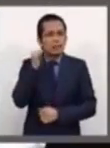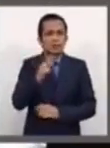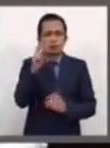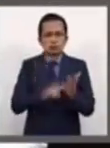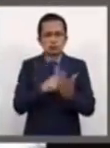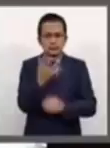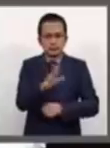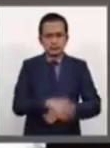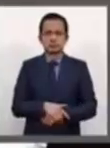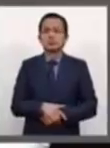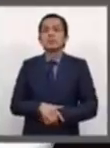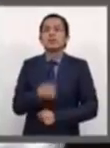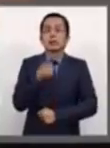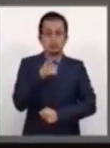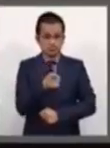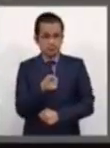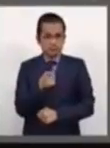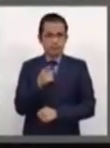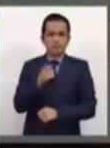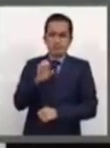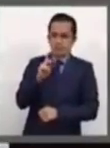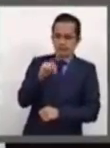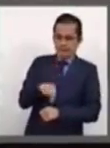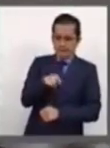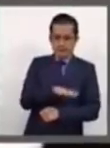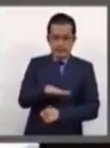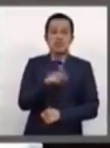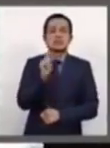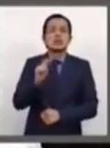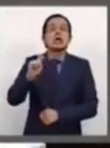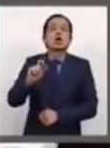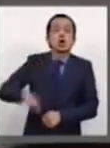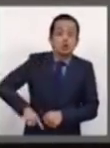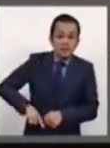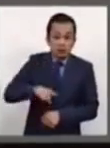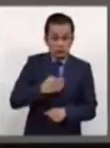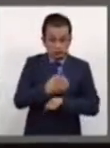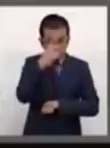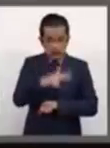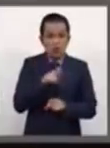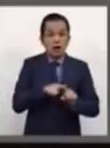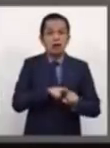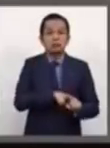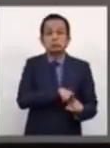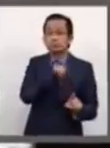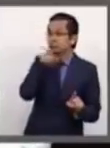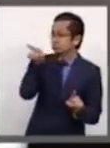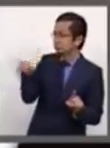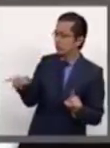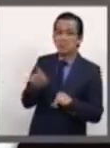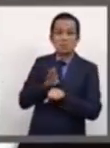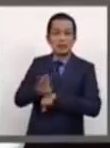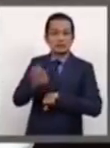Nieto, siendo gobernador del Estado de México, viajó a Brasil y se reunió con este